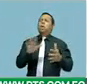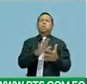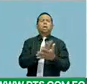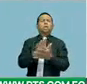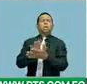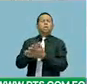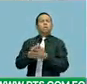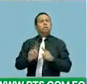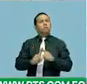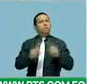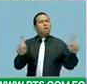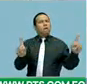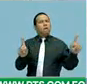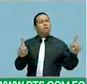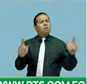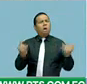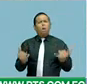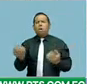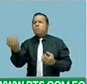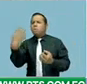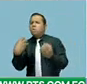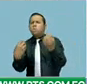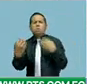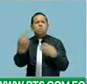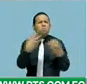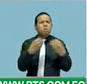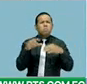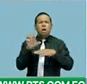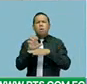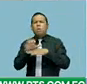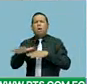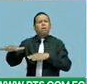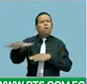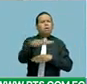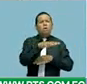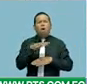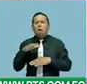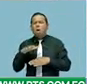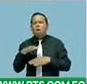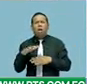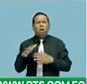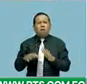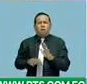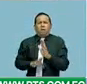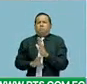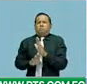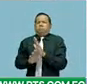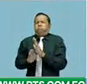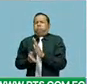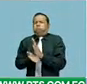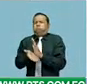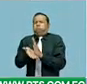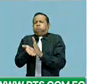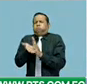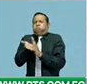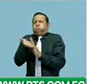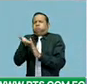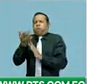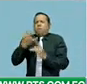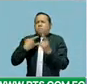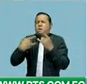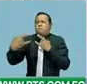el país. Esas son declaraciones lamentablemente para guardar una falsa